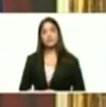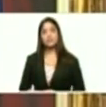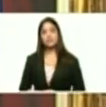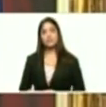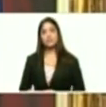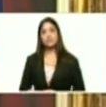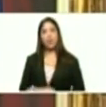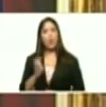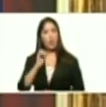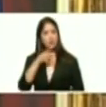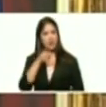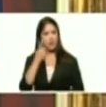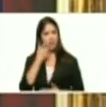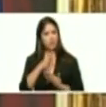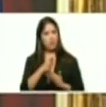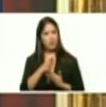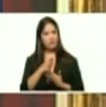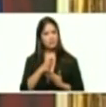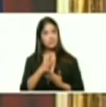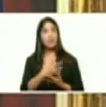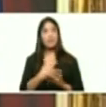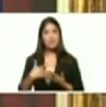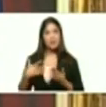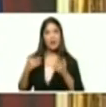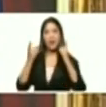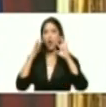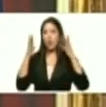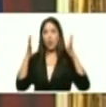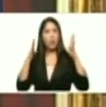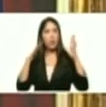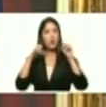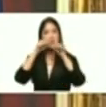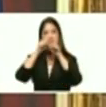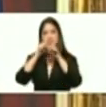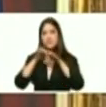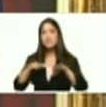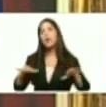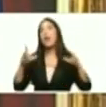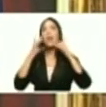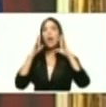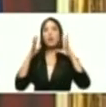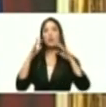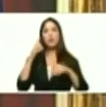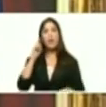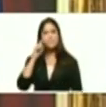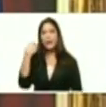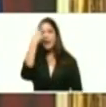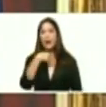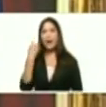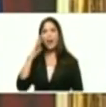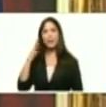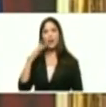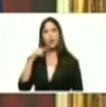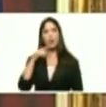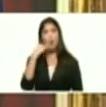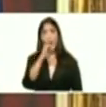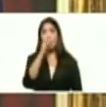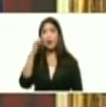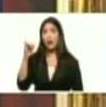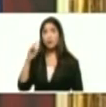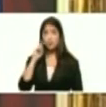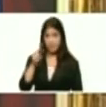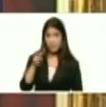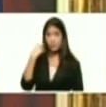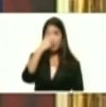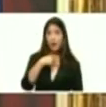o ustedes, dudan de eso, quieren envenenar, con su locura, la locura, miren la cara de loco, que carga más de uno de ellos, la han